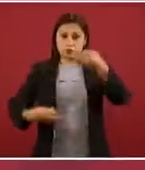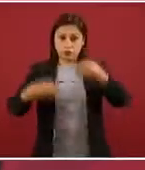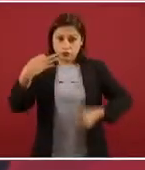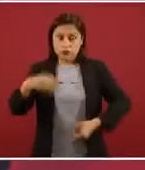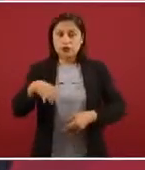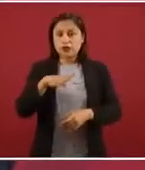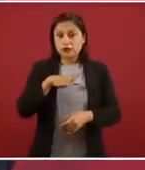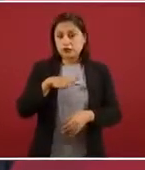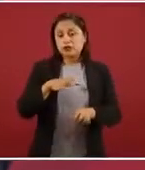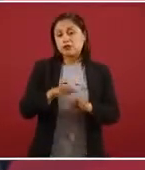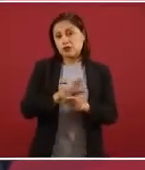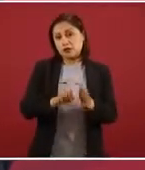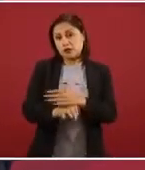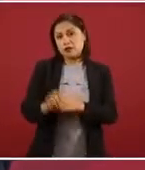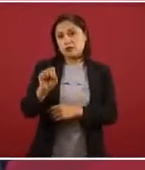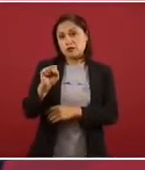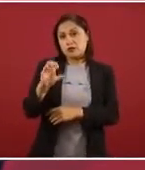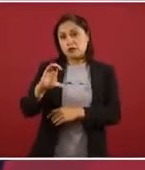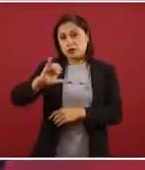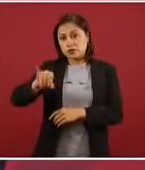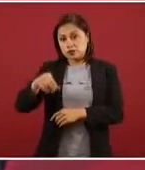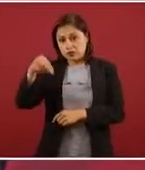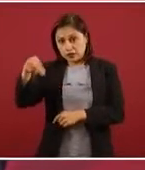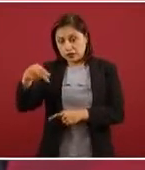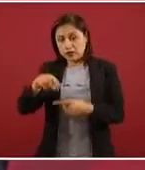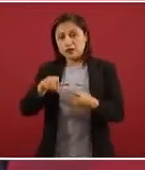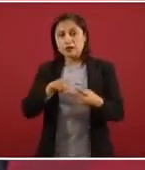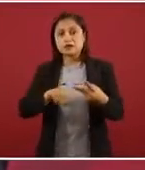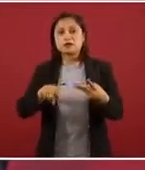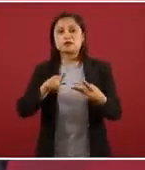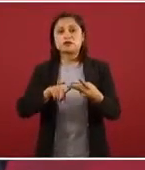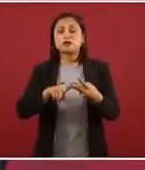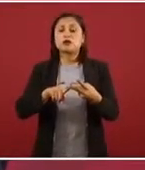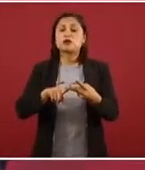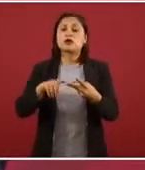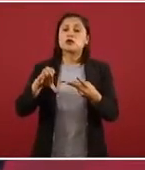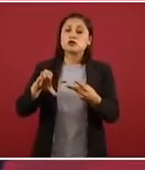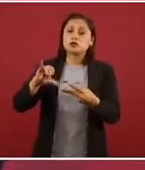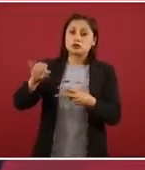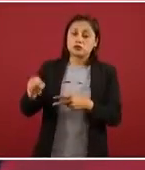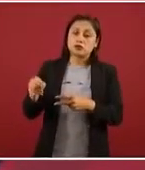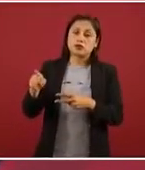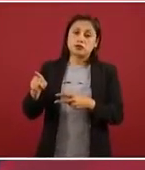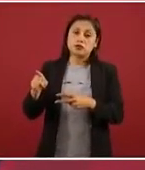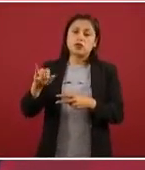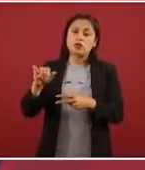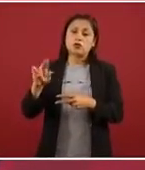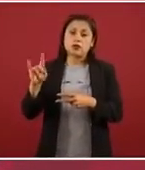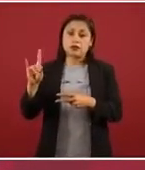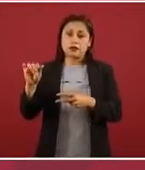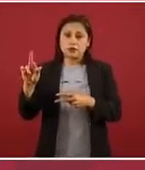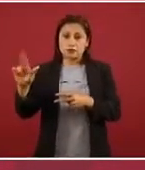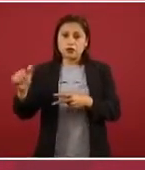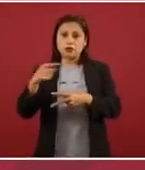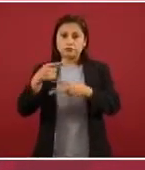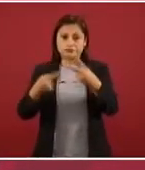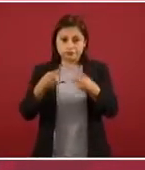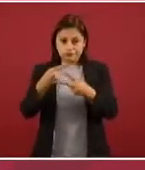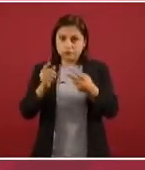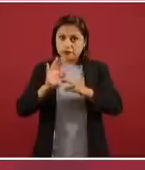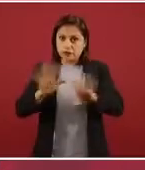la Suprema Corte de Justicia como el Consejo de la Judicatura. Entonces,